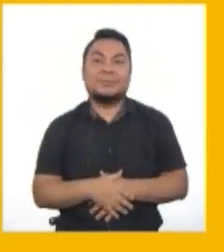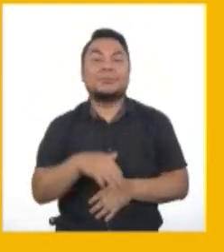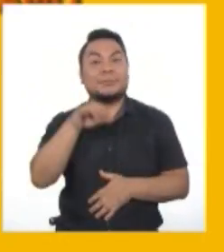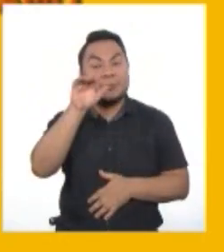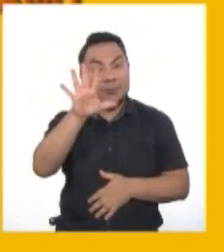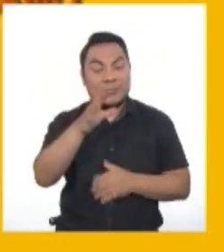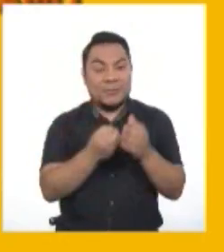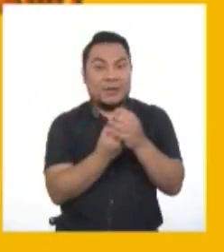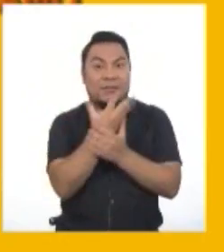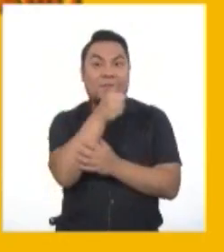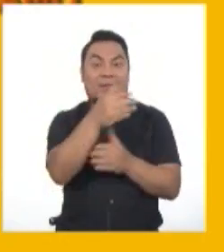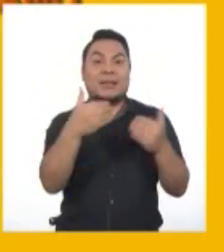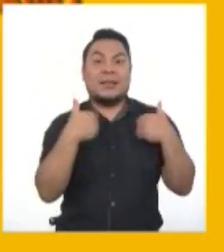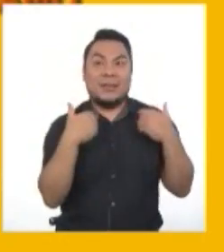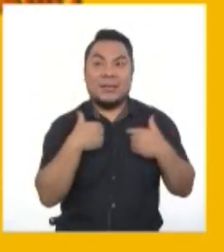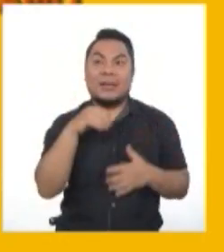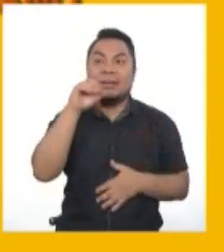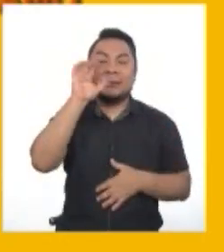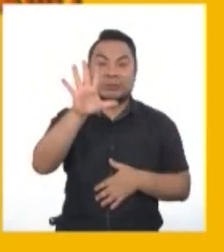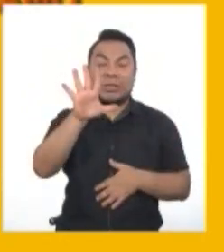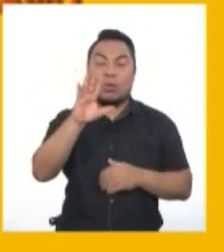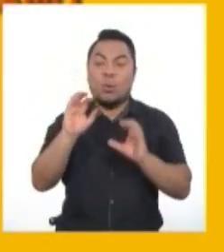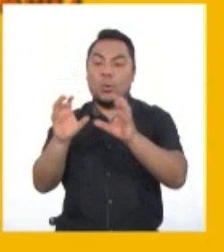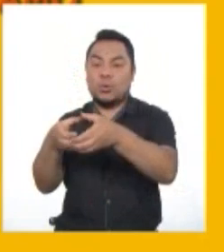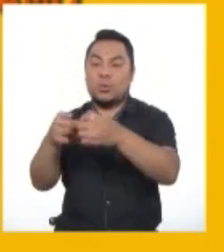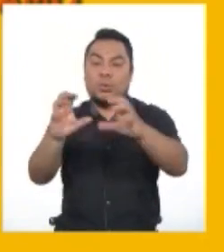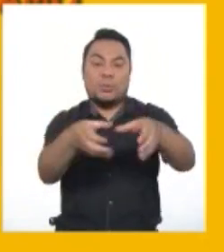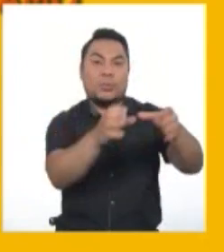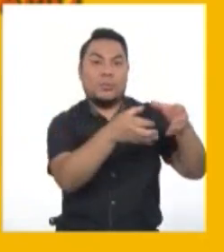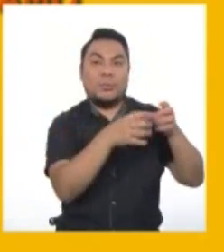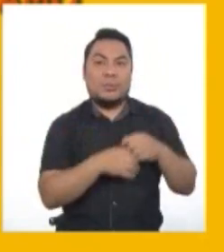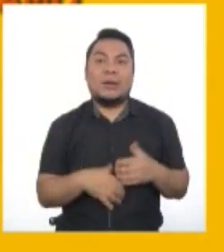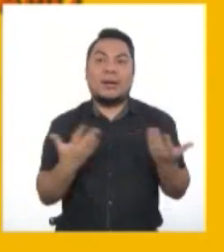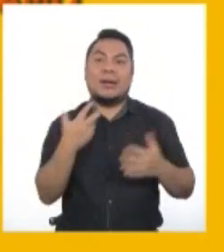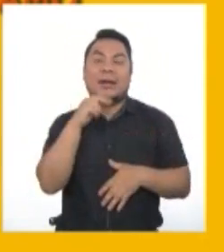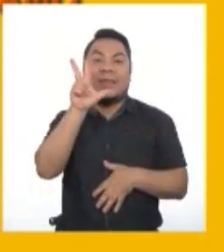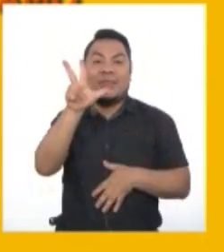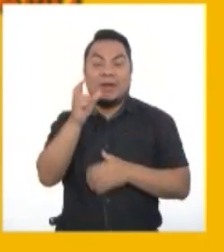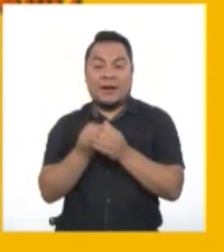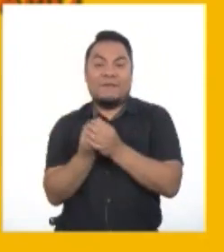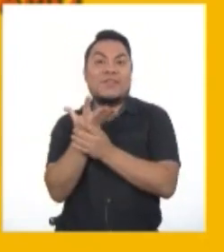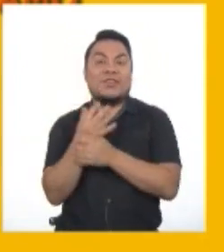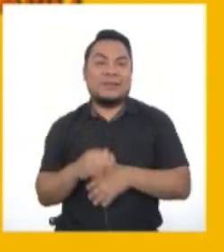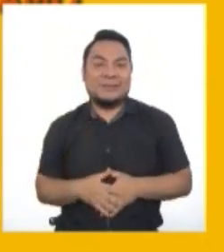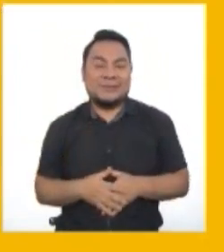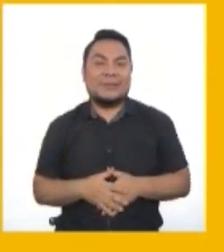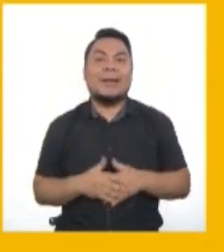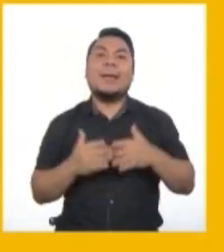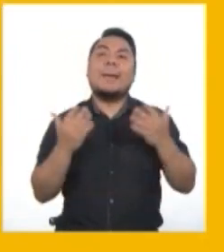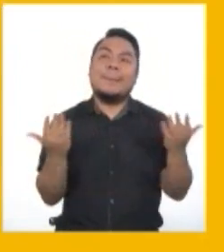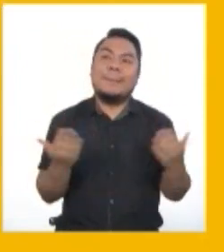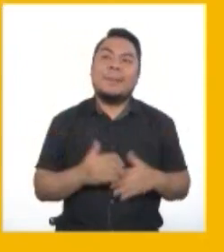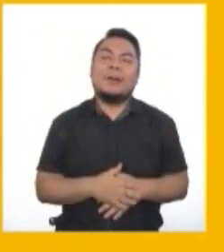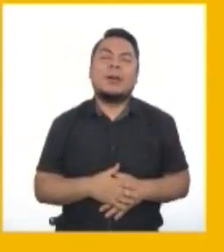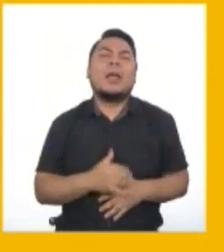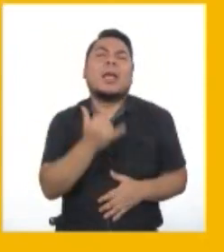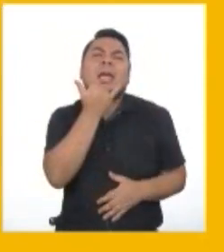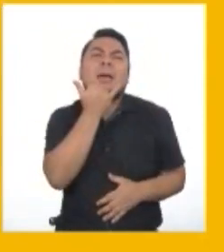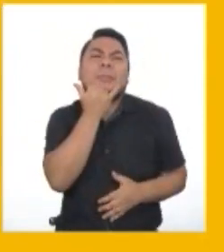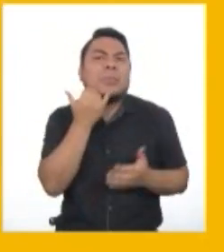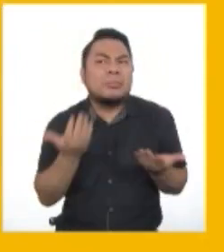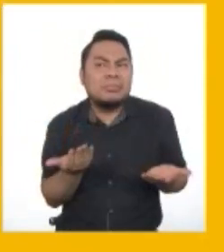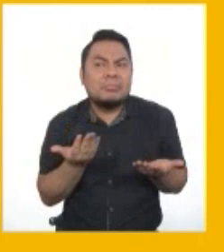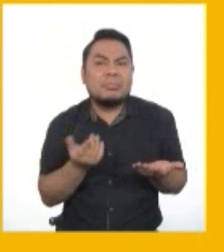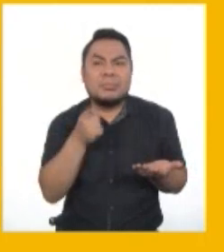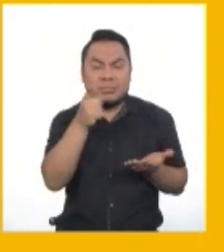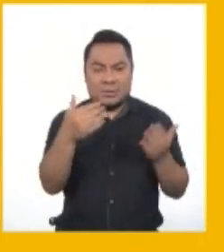decir, obtenemos 5 grupos de 3 flores. Pero, ¿qué pasaría